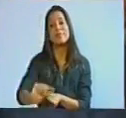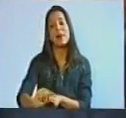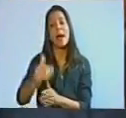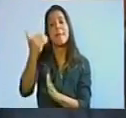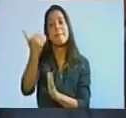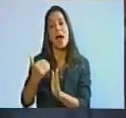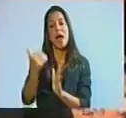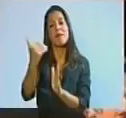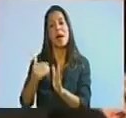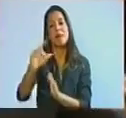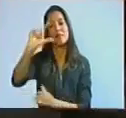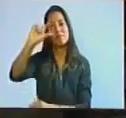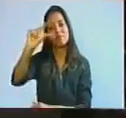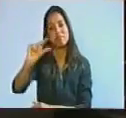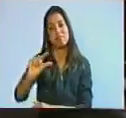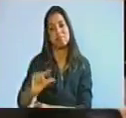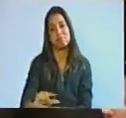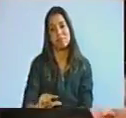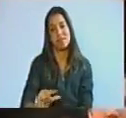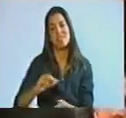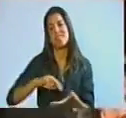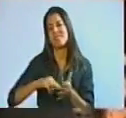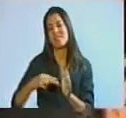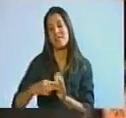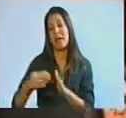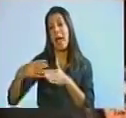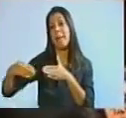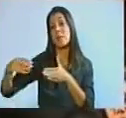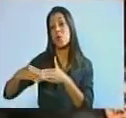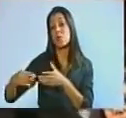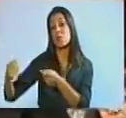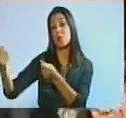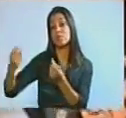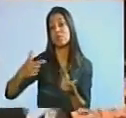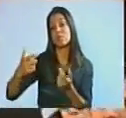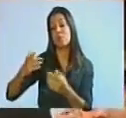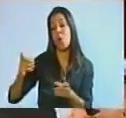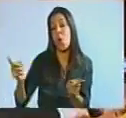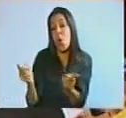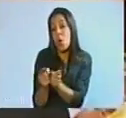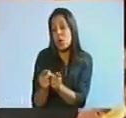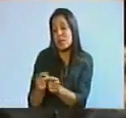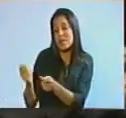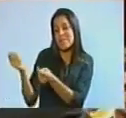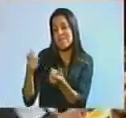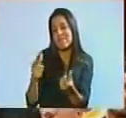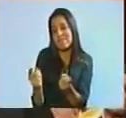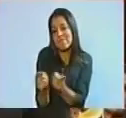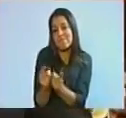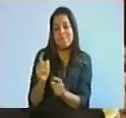que ha afectado el ingreso de divisas al país de una manera muy importante en los